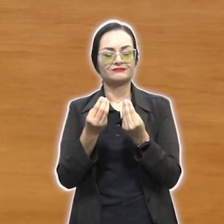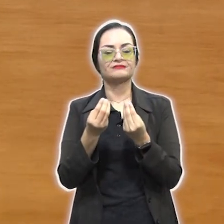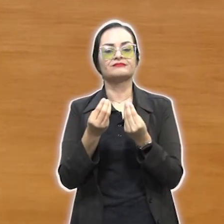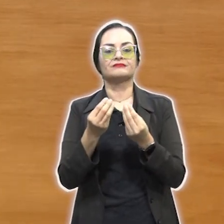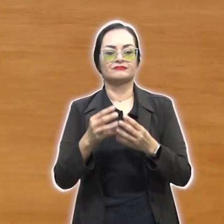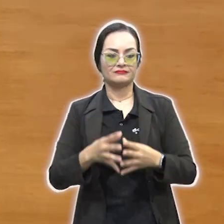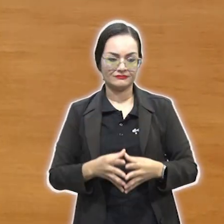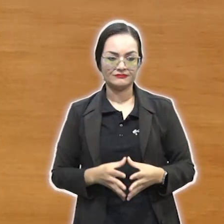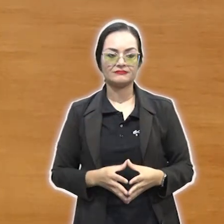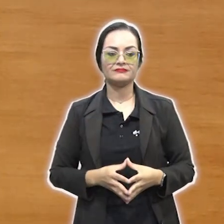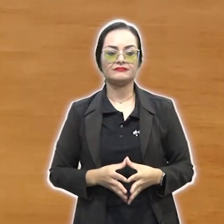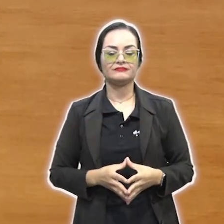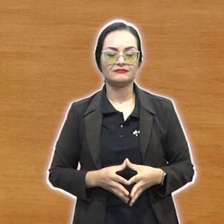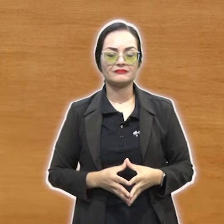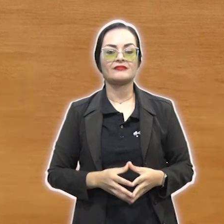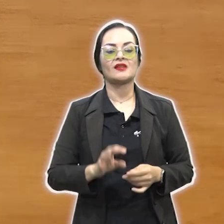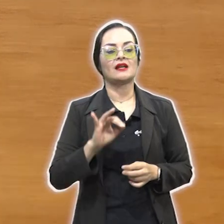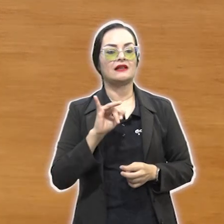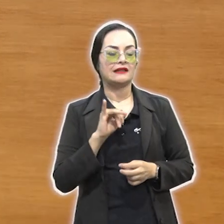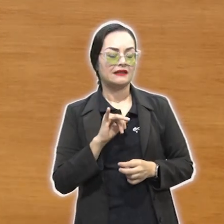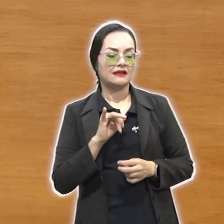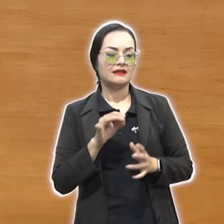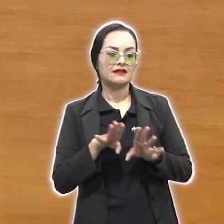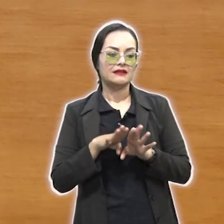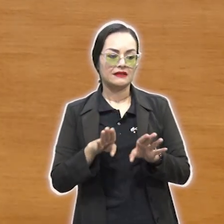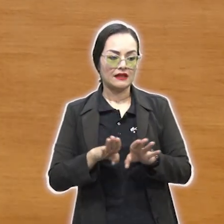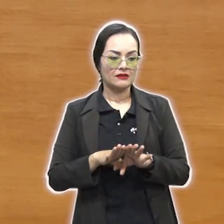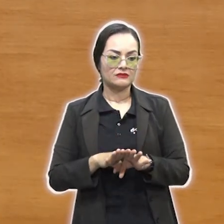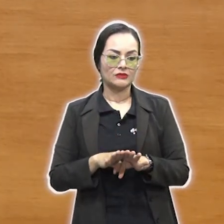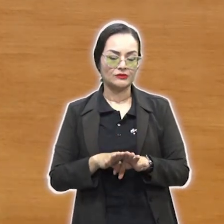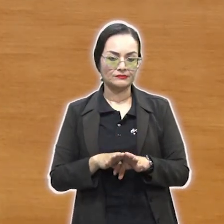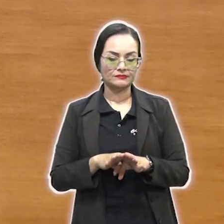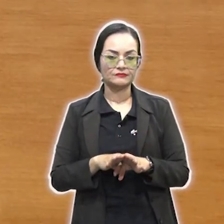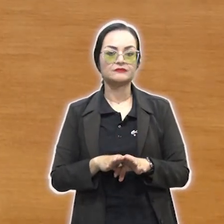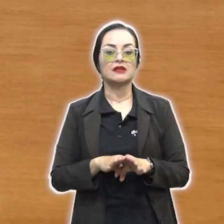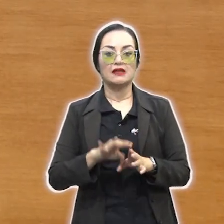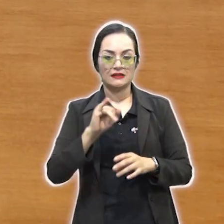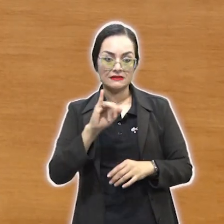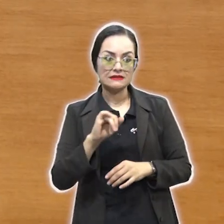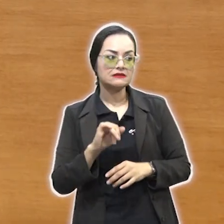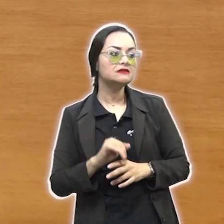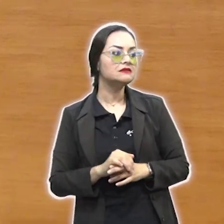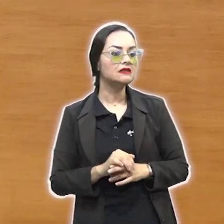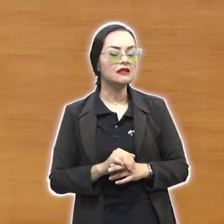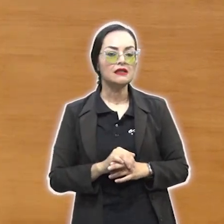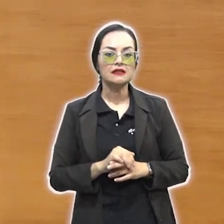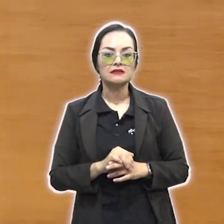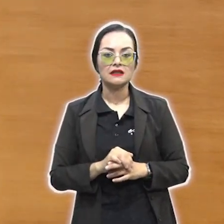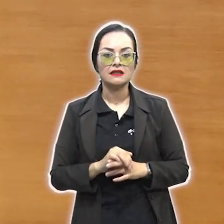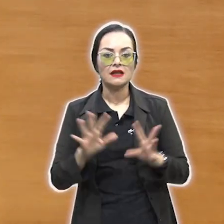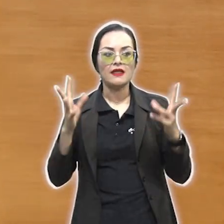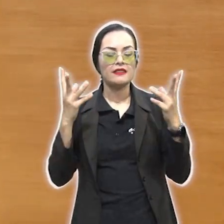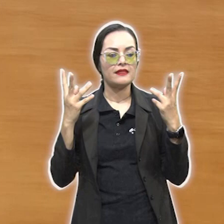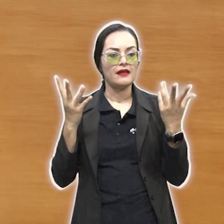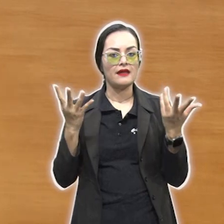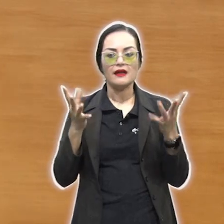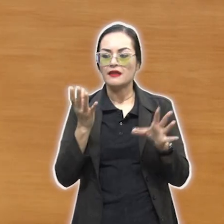pues algo que hace llegar a tomar conciencia sobre las